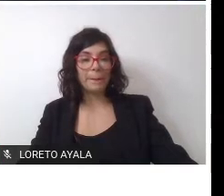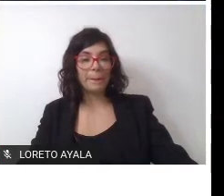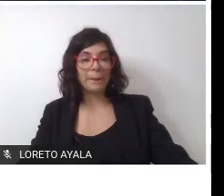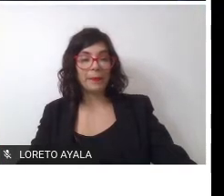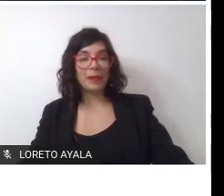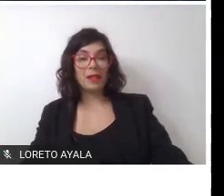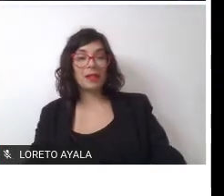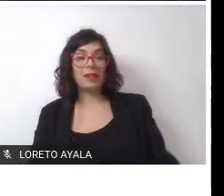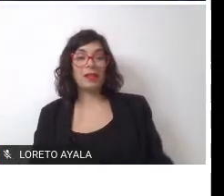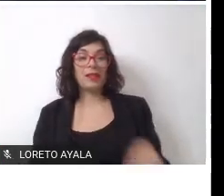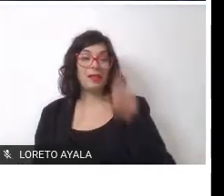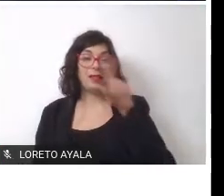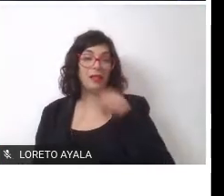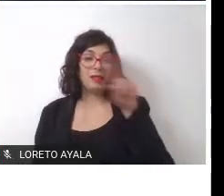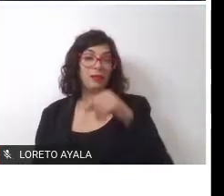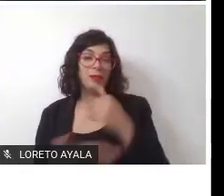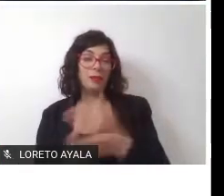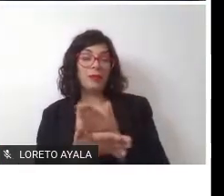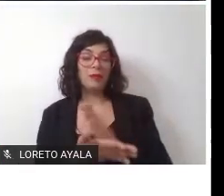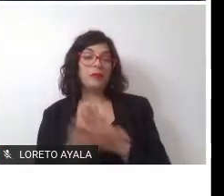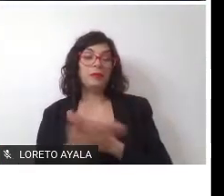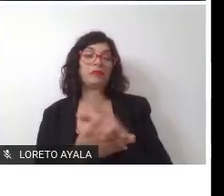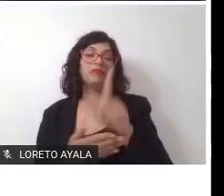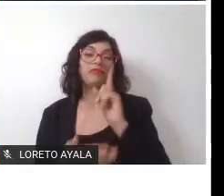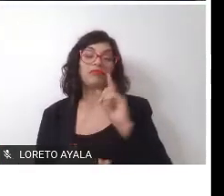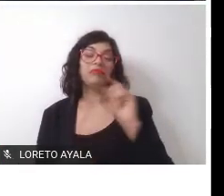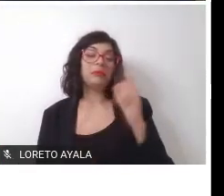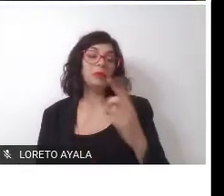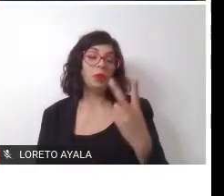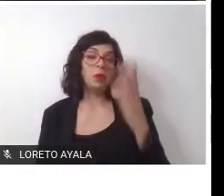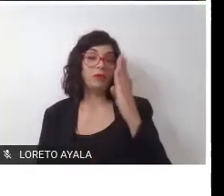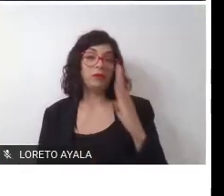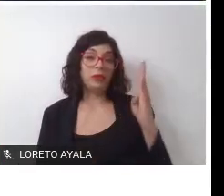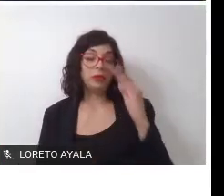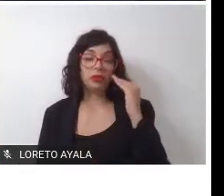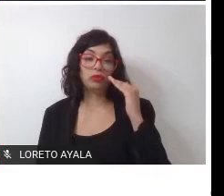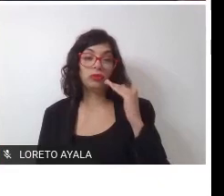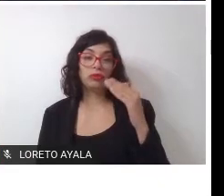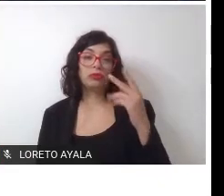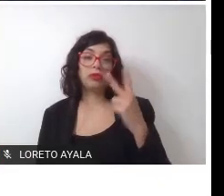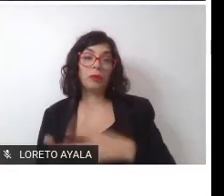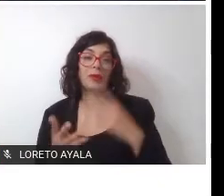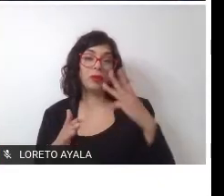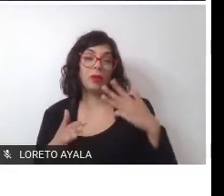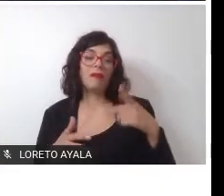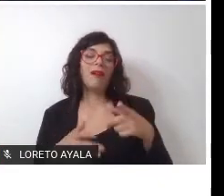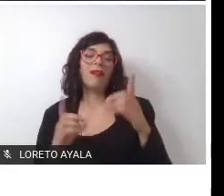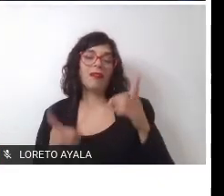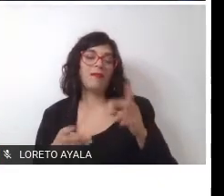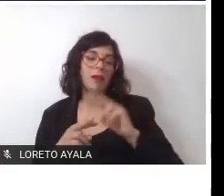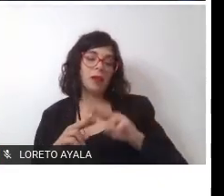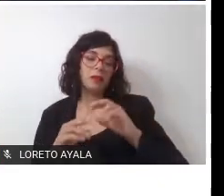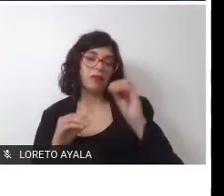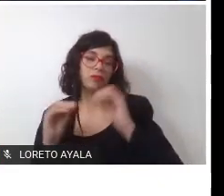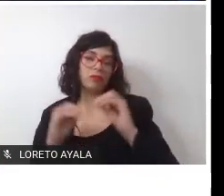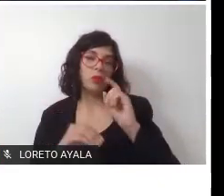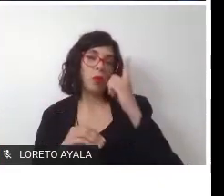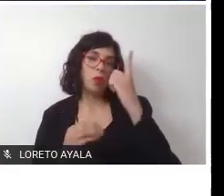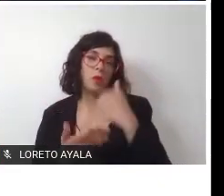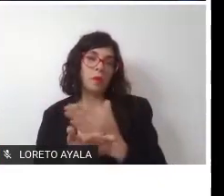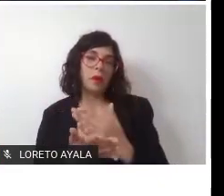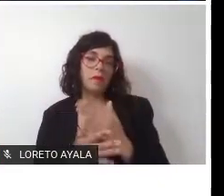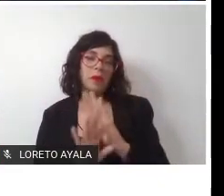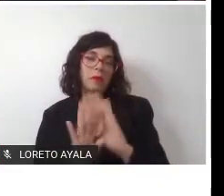de planificación, por ejemplo, si tiene alumnos en primero y segundo básico el 2019, tenía que hacer solo una